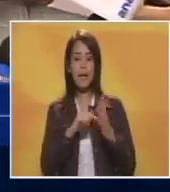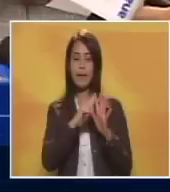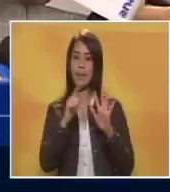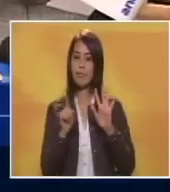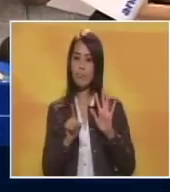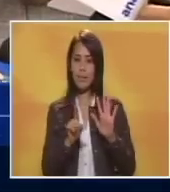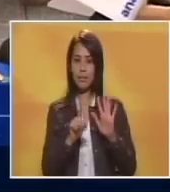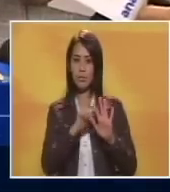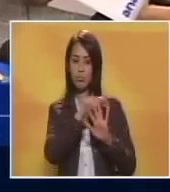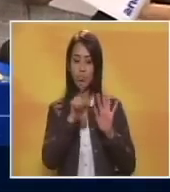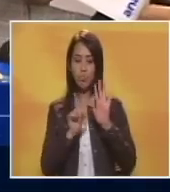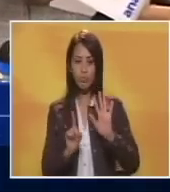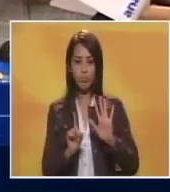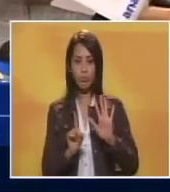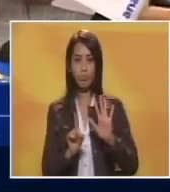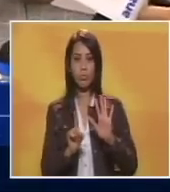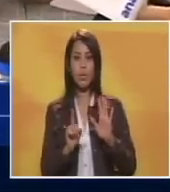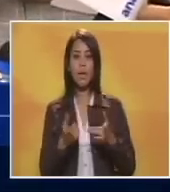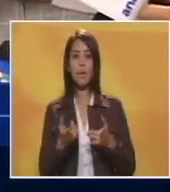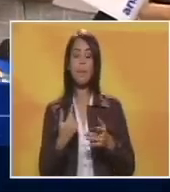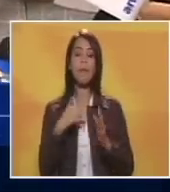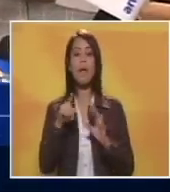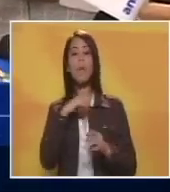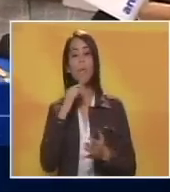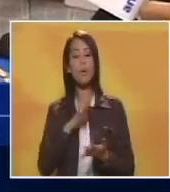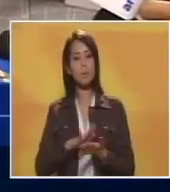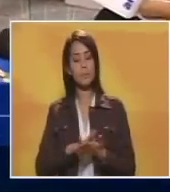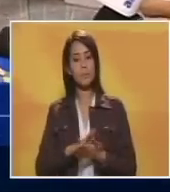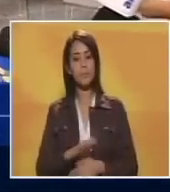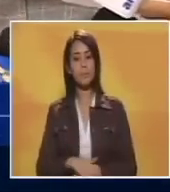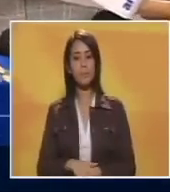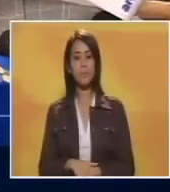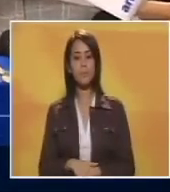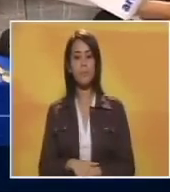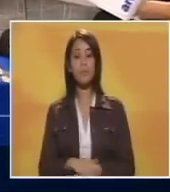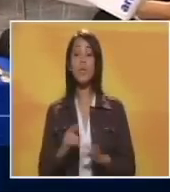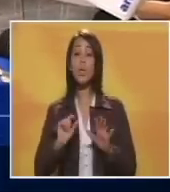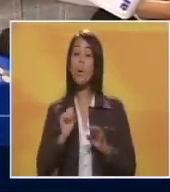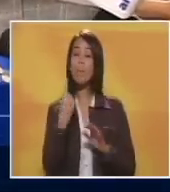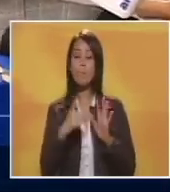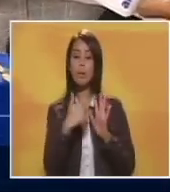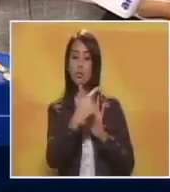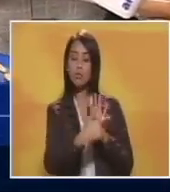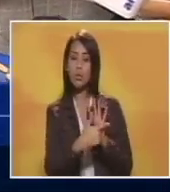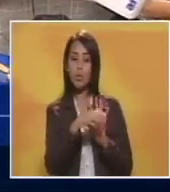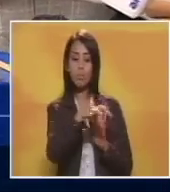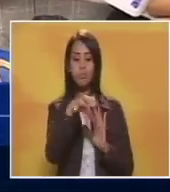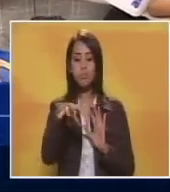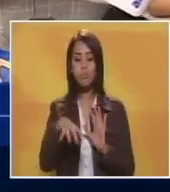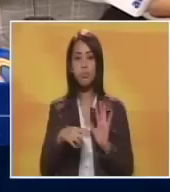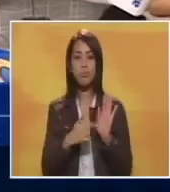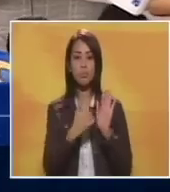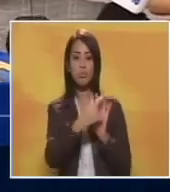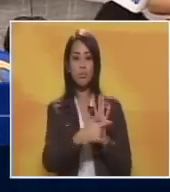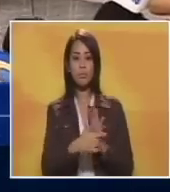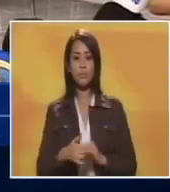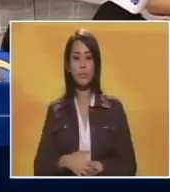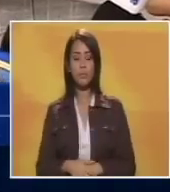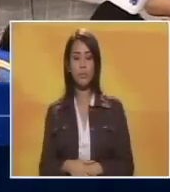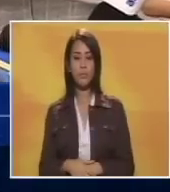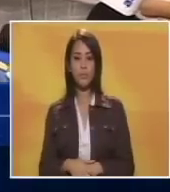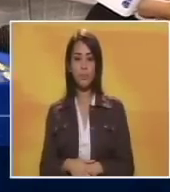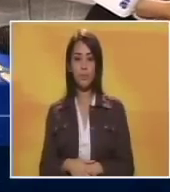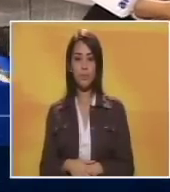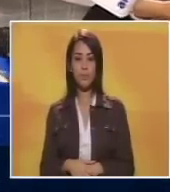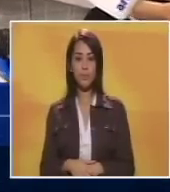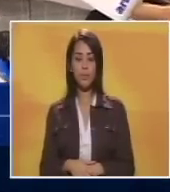lugar del delito de homicidio. Los primeros 5 estados que representan la cantidad de homicidios,